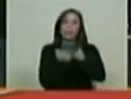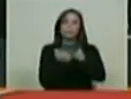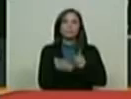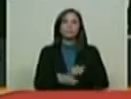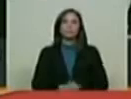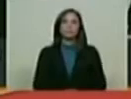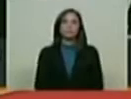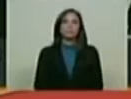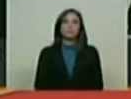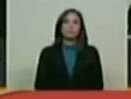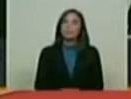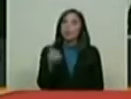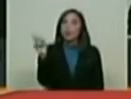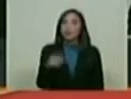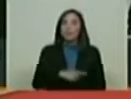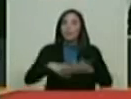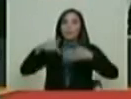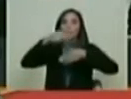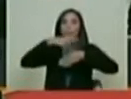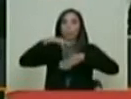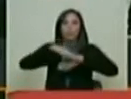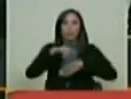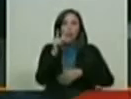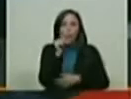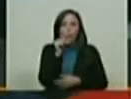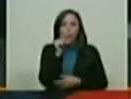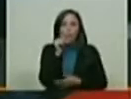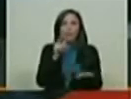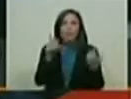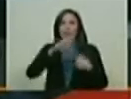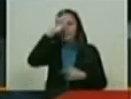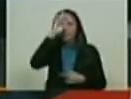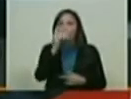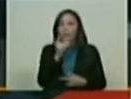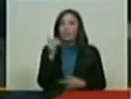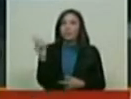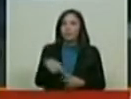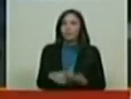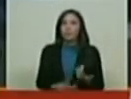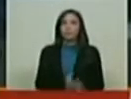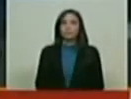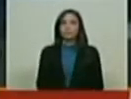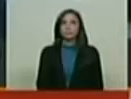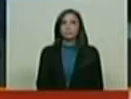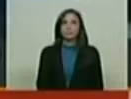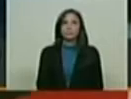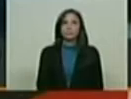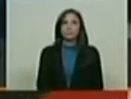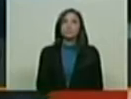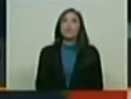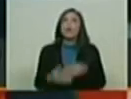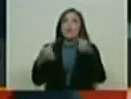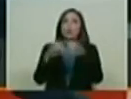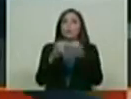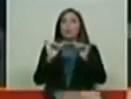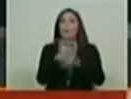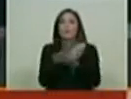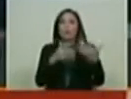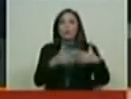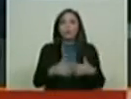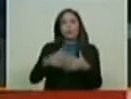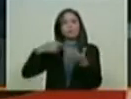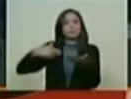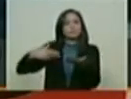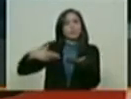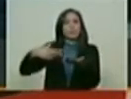Saludé a un puertorriqueño, a un dominicano, a un grupo de jóvenes estadounidenses en la calle